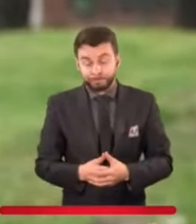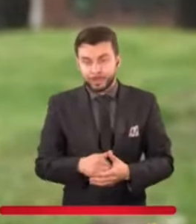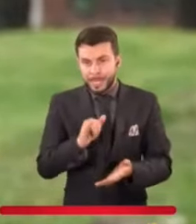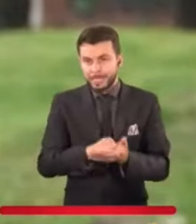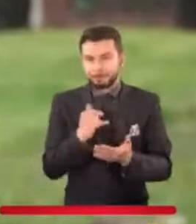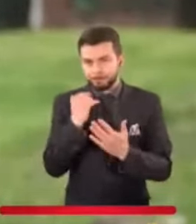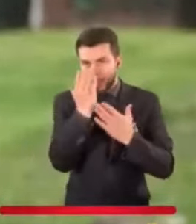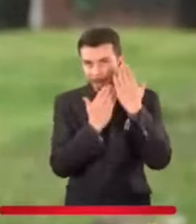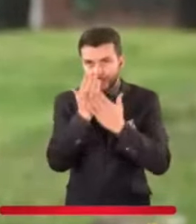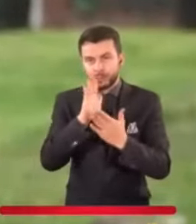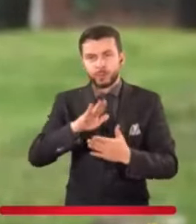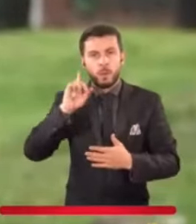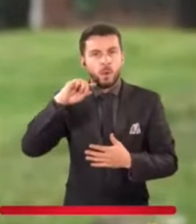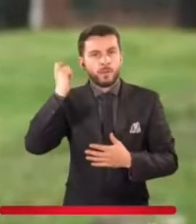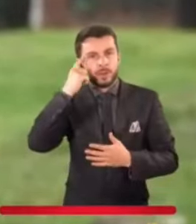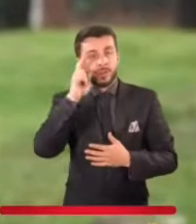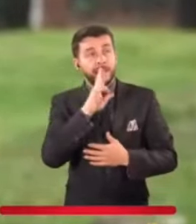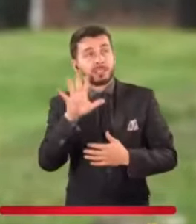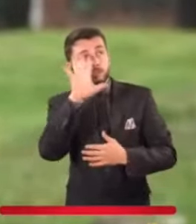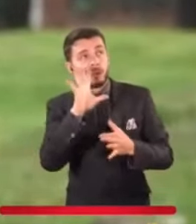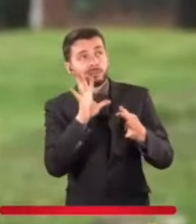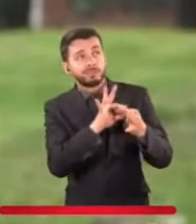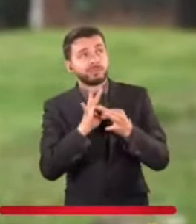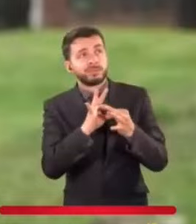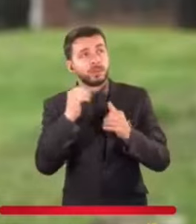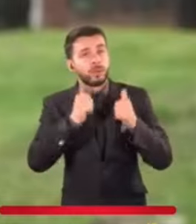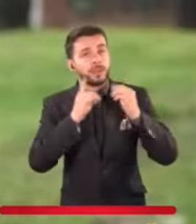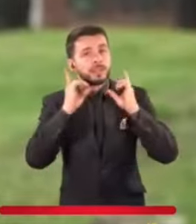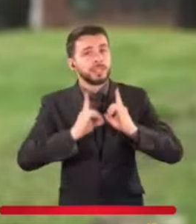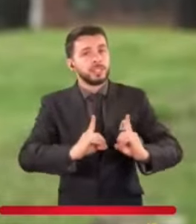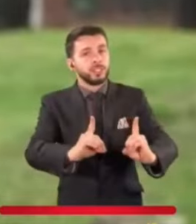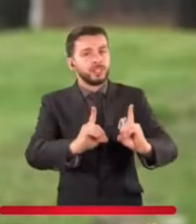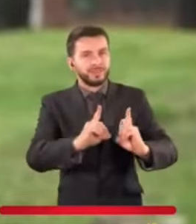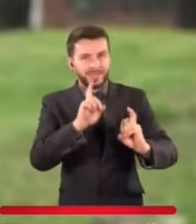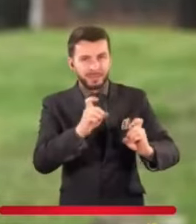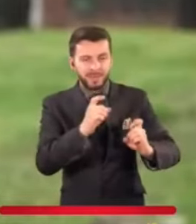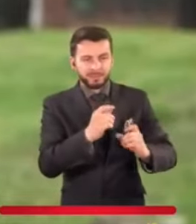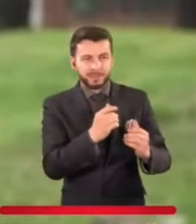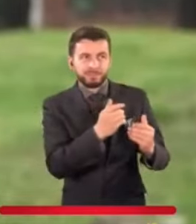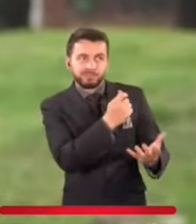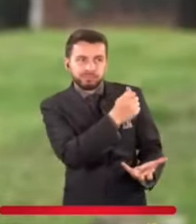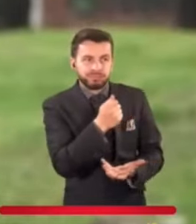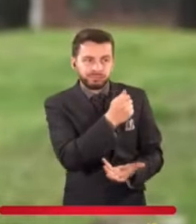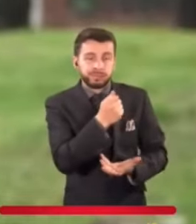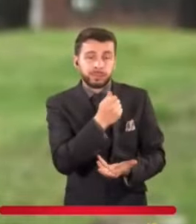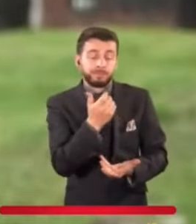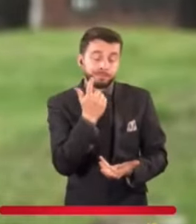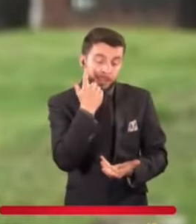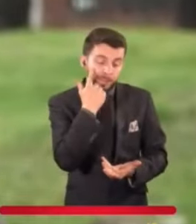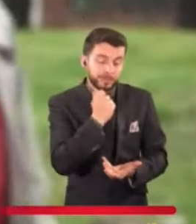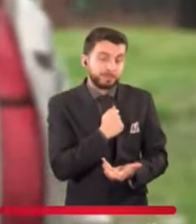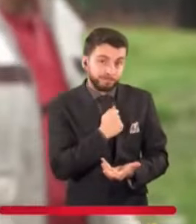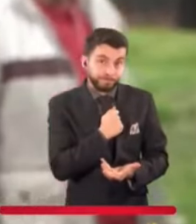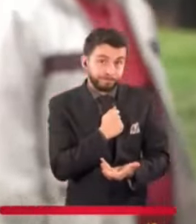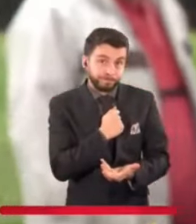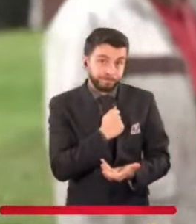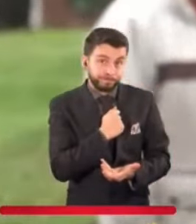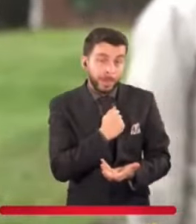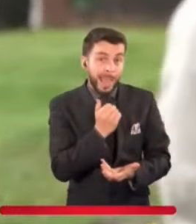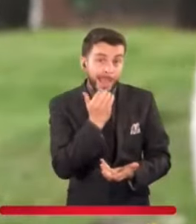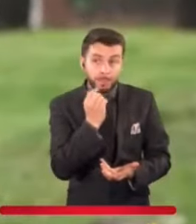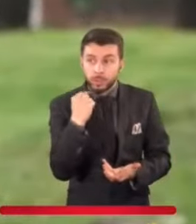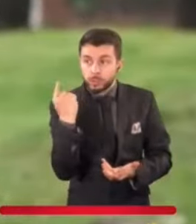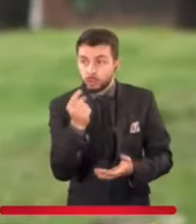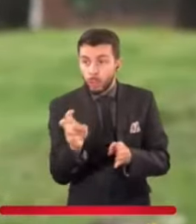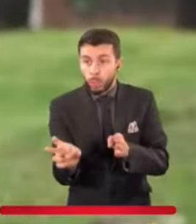analizando con el Gobierno Nacional para evaluar qué decisiones tomar con base en la proyección de recursos que nos entren. Si tenemos un esfuerzo de reducción